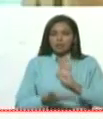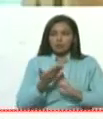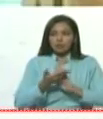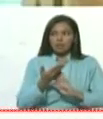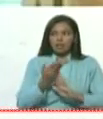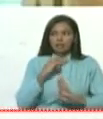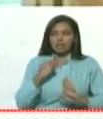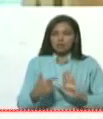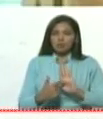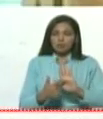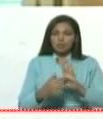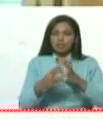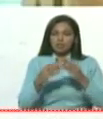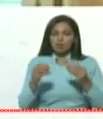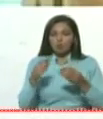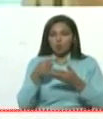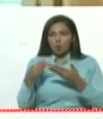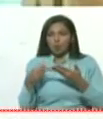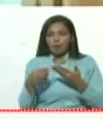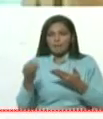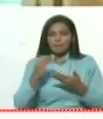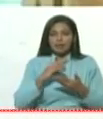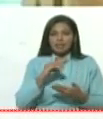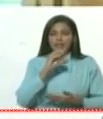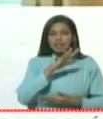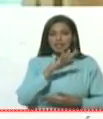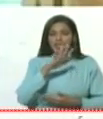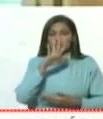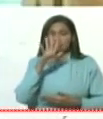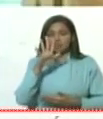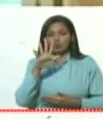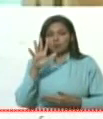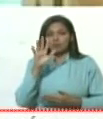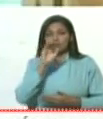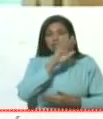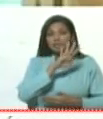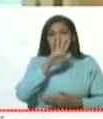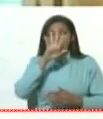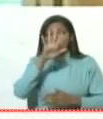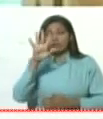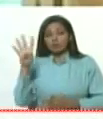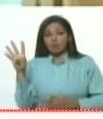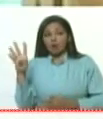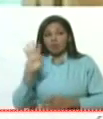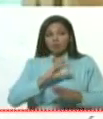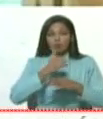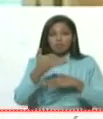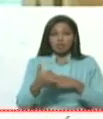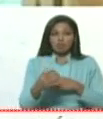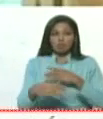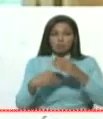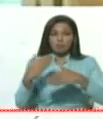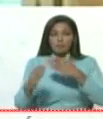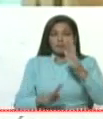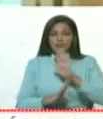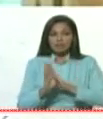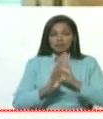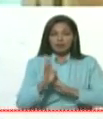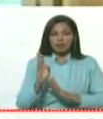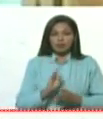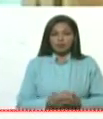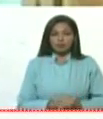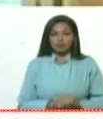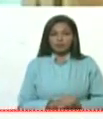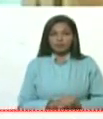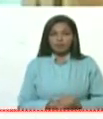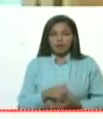que mostrar de los más de 554 proyectos que ya están en pleno proceso de desarrollo.